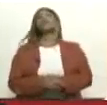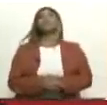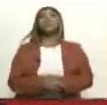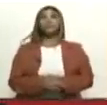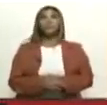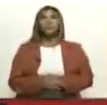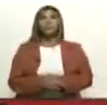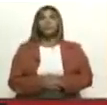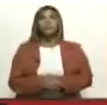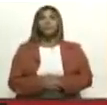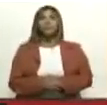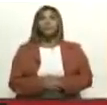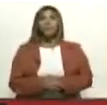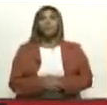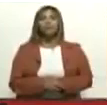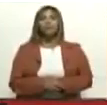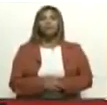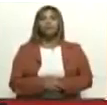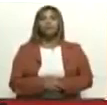se llama El libro de...